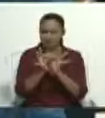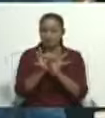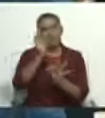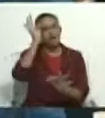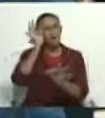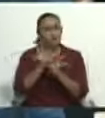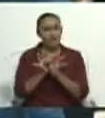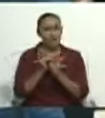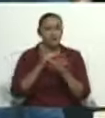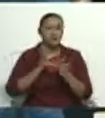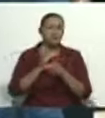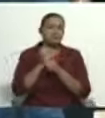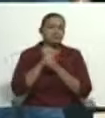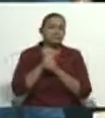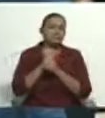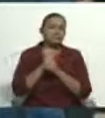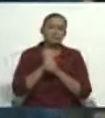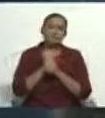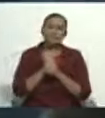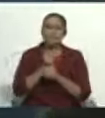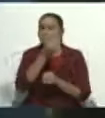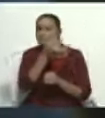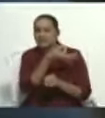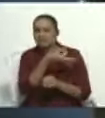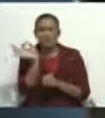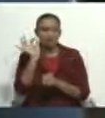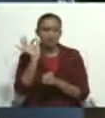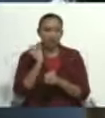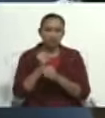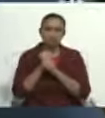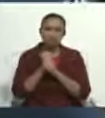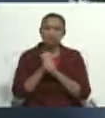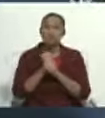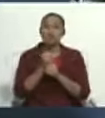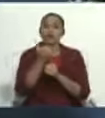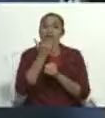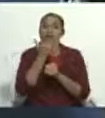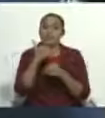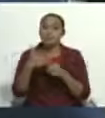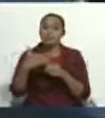convicción extraordinaria de lo que va a pasar aquí el 28 de julio.